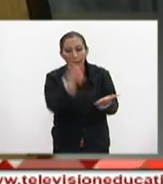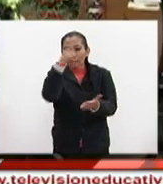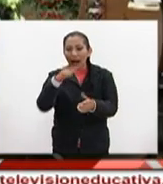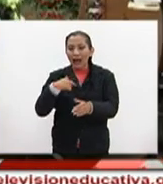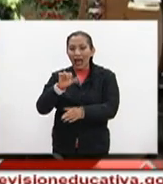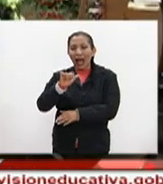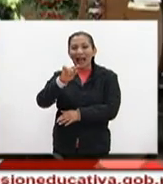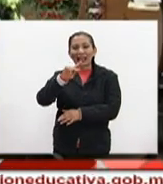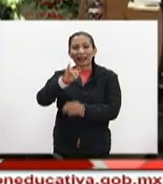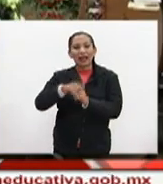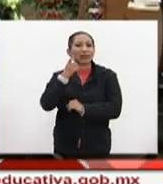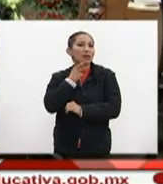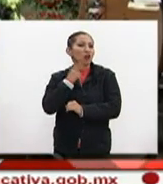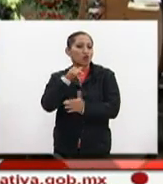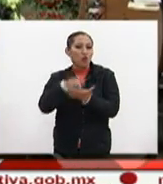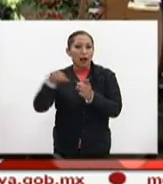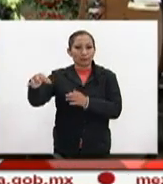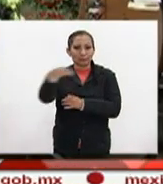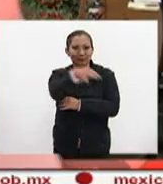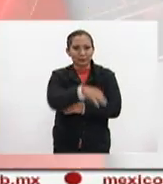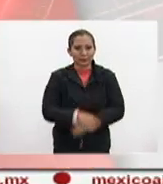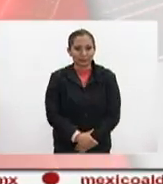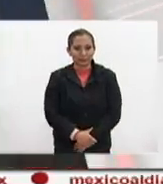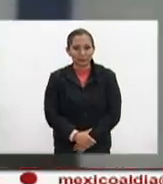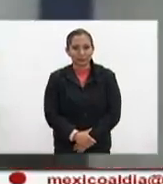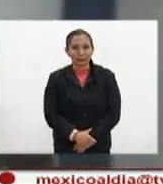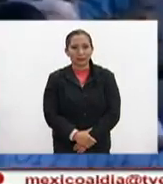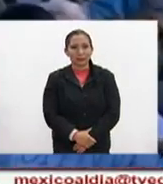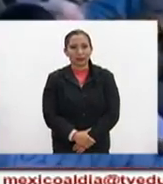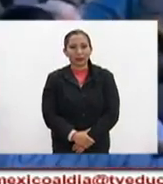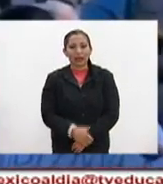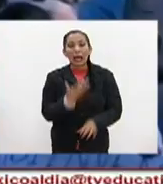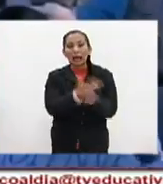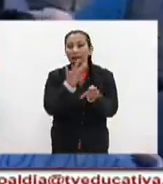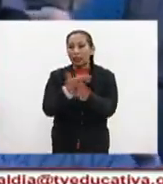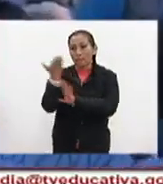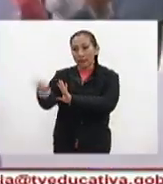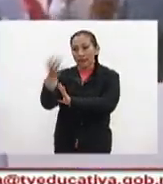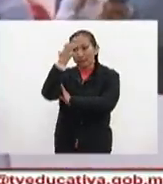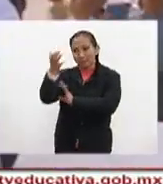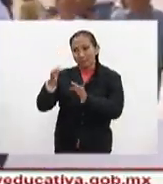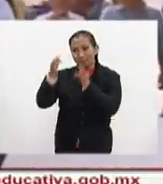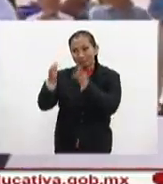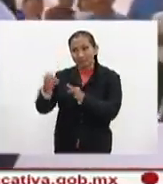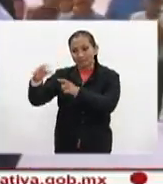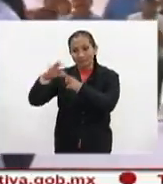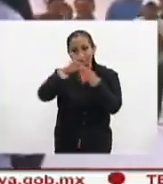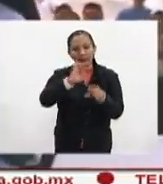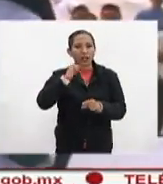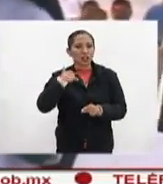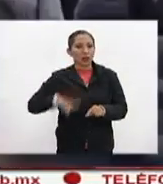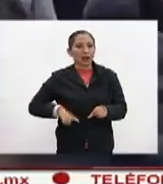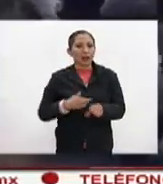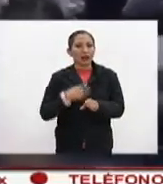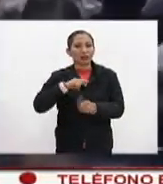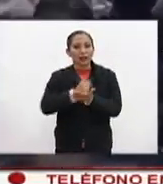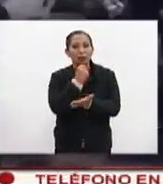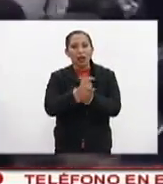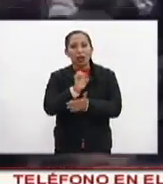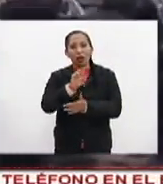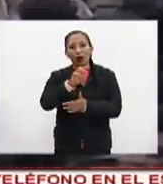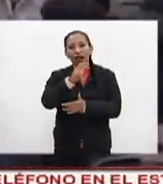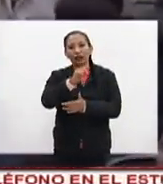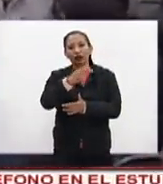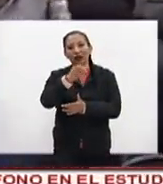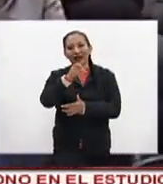elección de alcaldías y diputaciones locales. Estados Unidos solicitó formalmente la extradición del exgobernador de Tamaulipas,